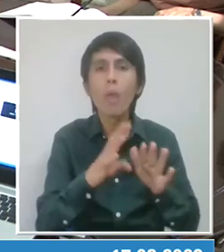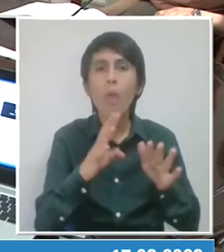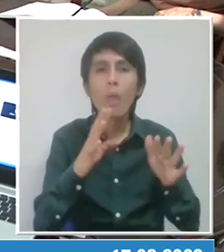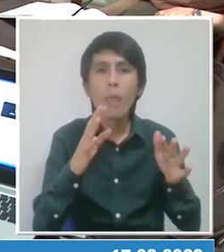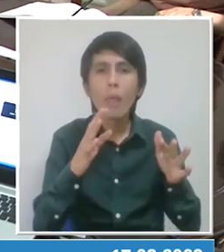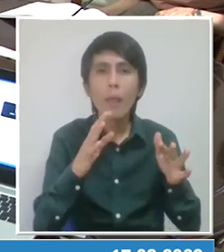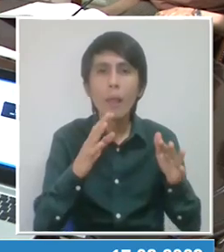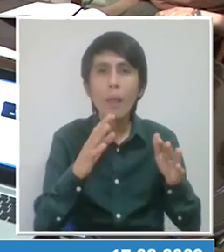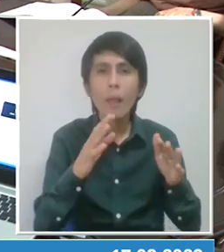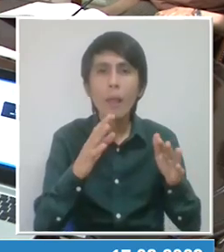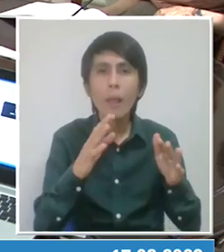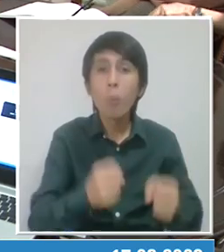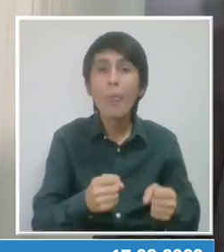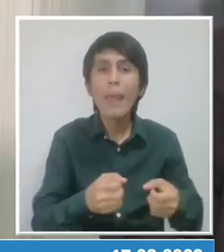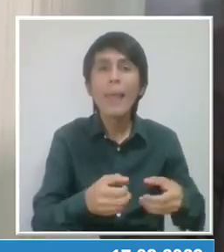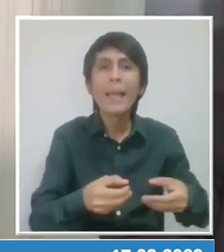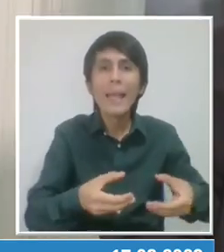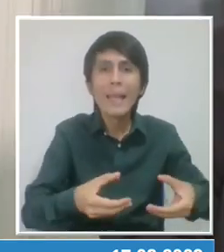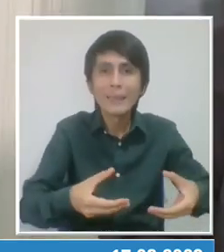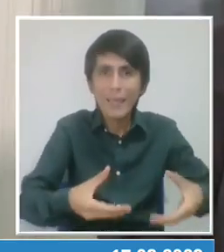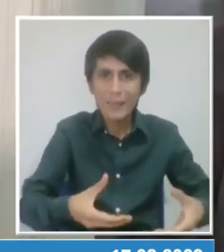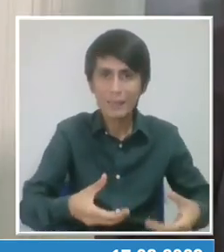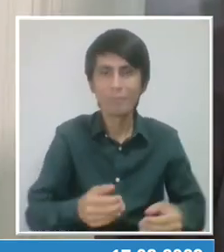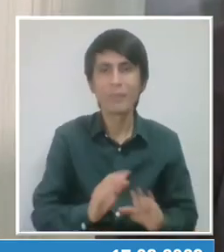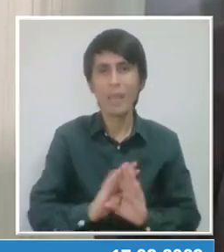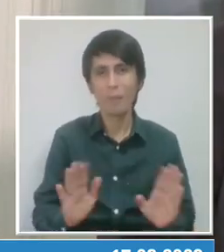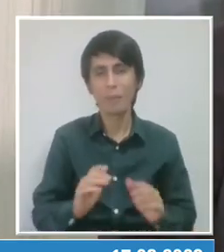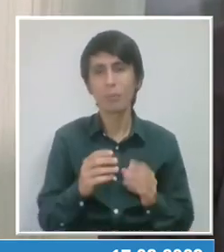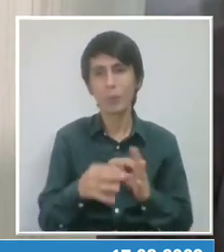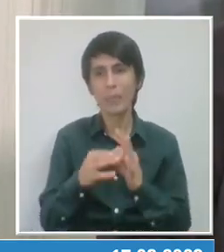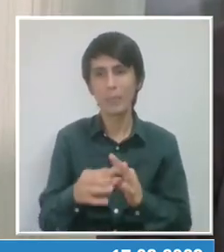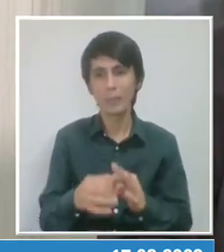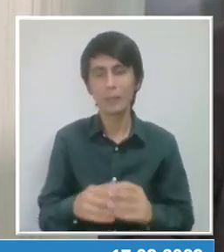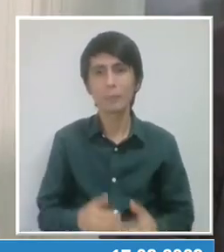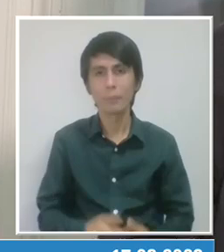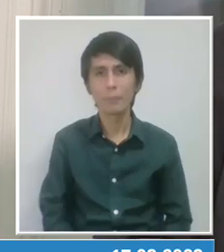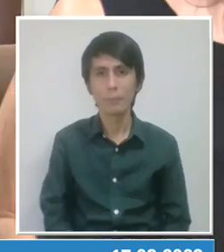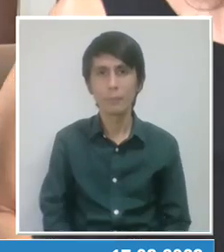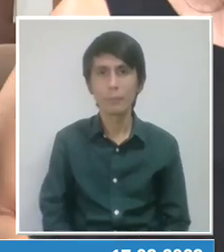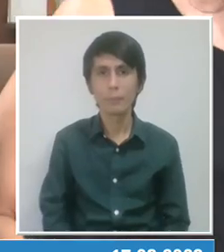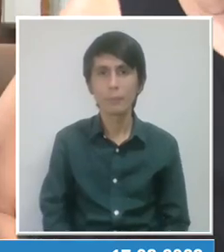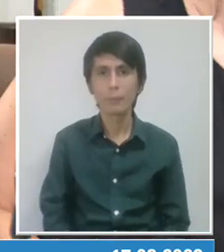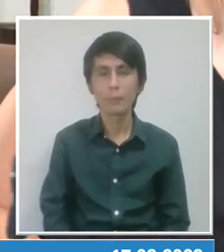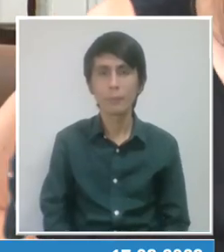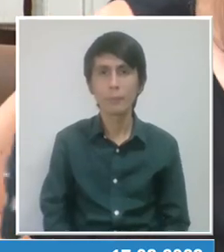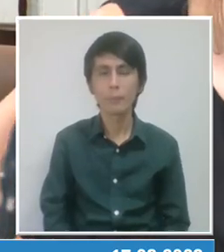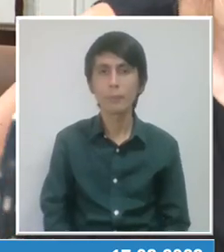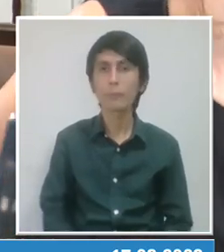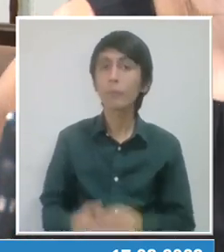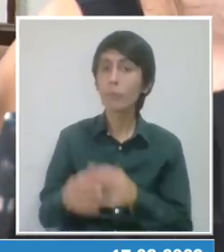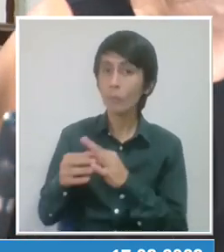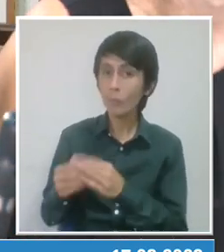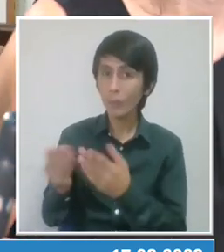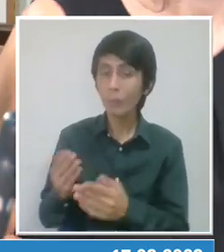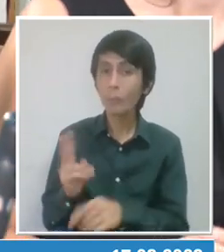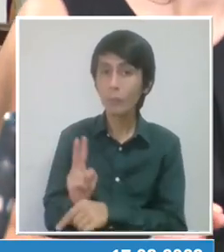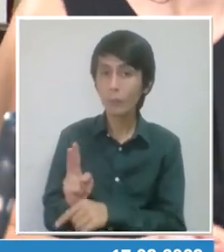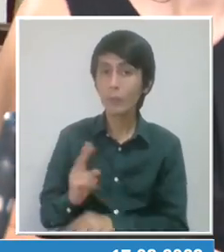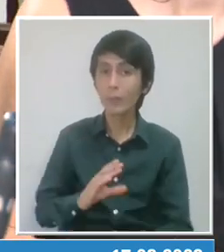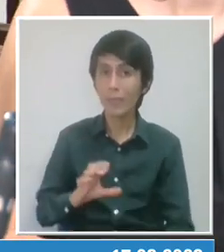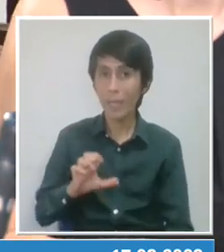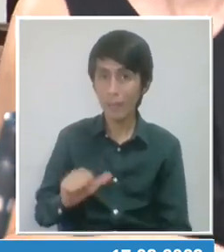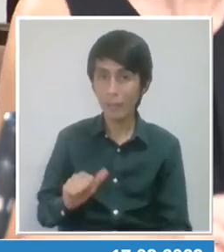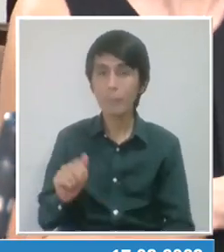crecedora. Bueno, muchísimas gracias, perdón, por todo el tiempo que les he tomado. Muchísimas gracias, profesor Sea. Muchísimas